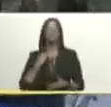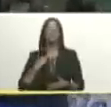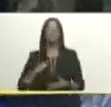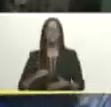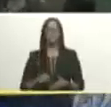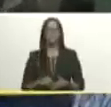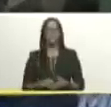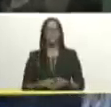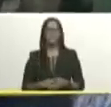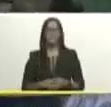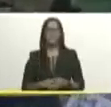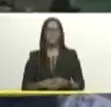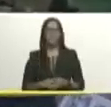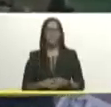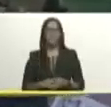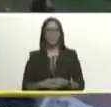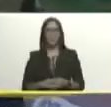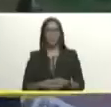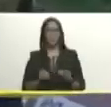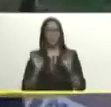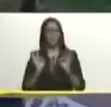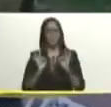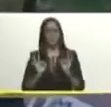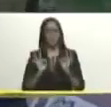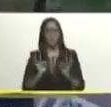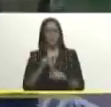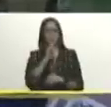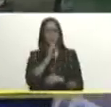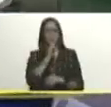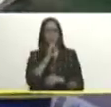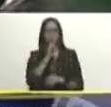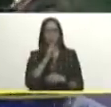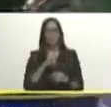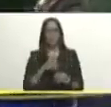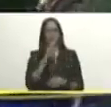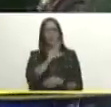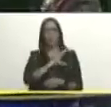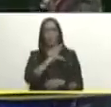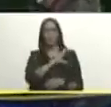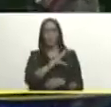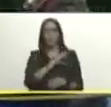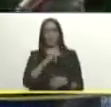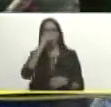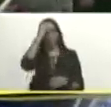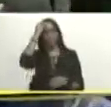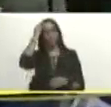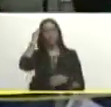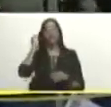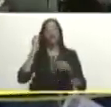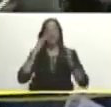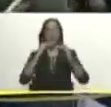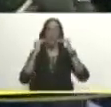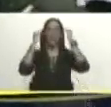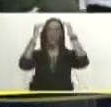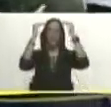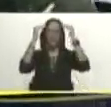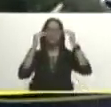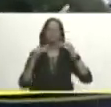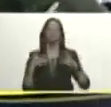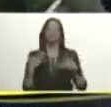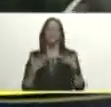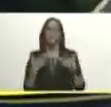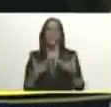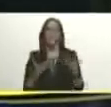Ha sido justamente las novedades por parte del comandante del Grupo de Acciones de Comando, el recibimiento,